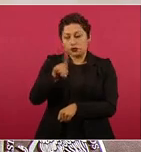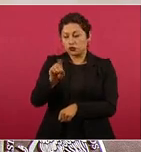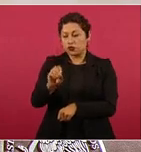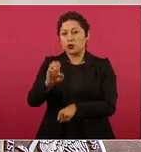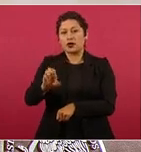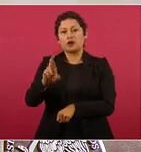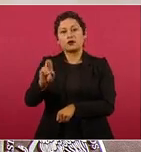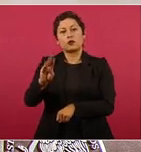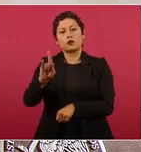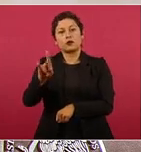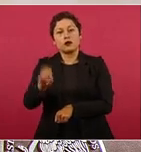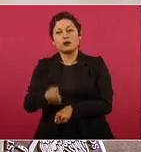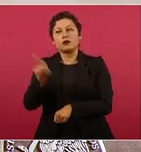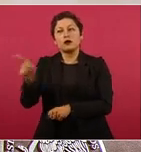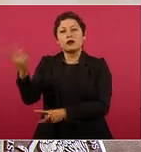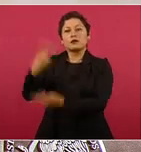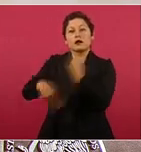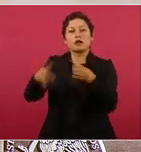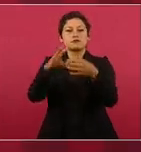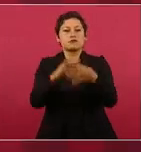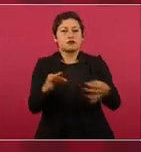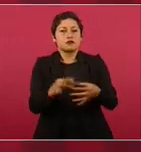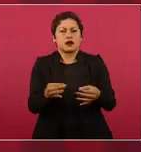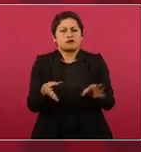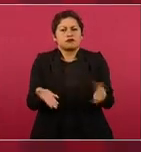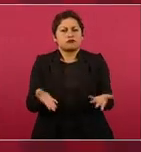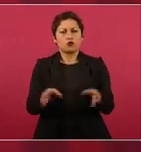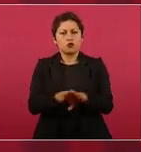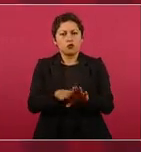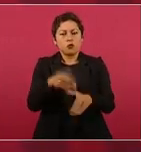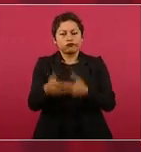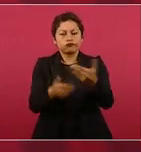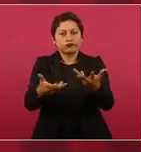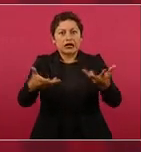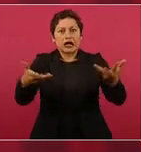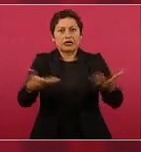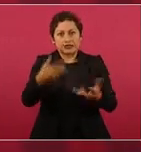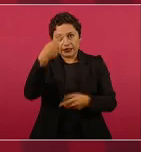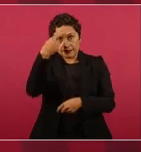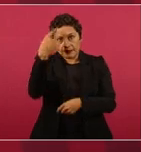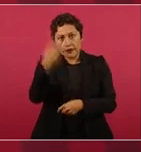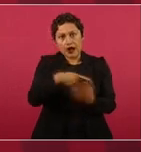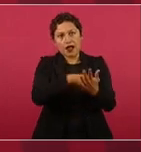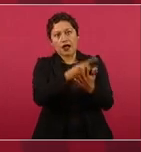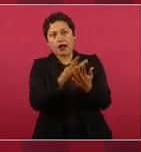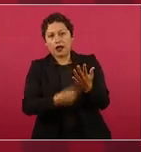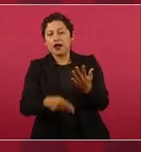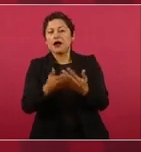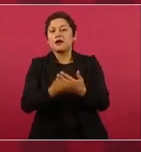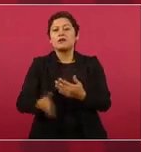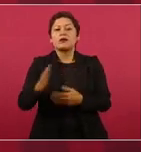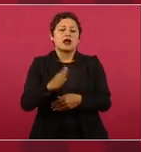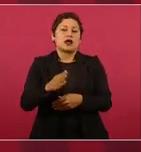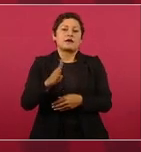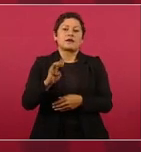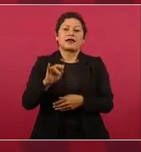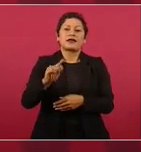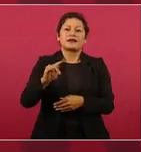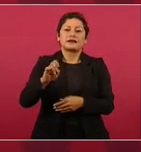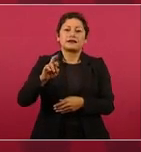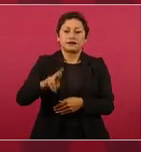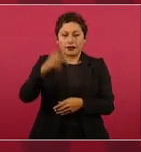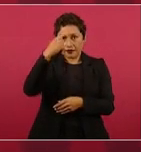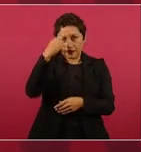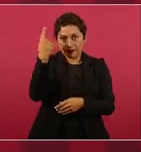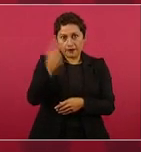Robledo les comunicará los avances del Plan de Salud para el Bienestar con el seguimiento de la Jornada Nacional de Reclutamiento